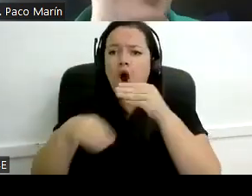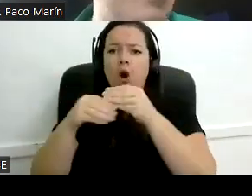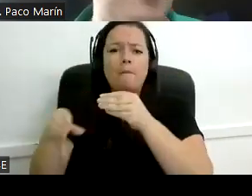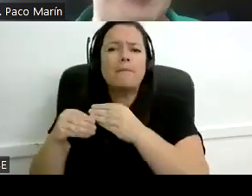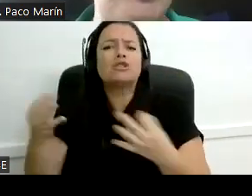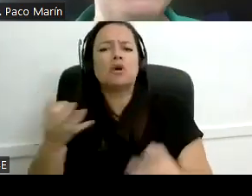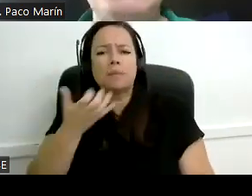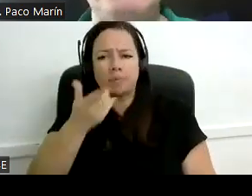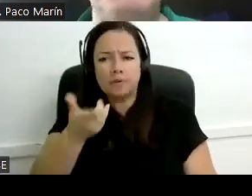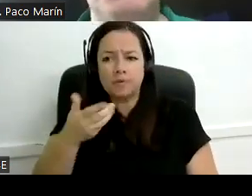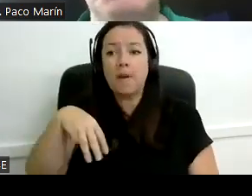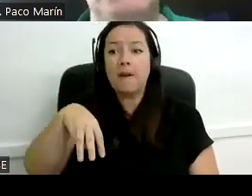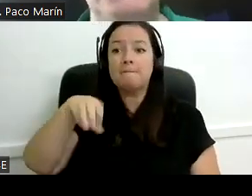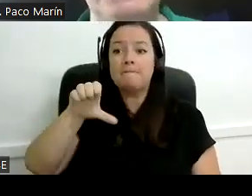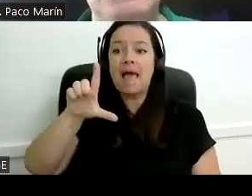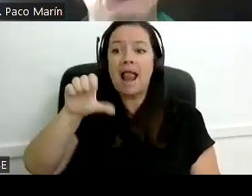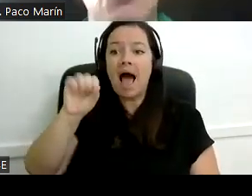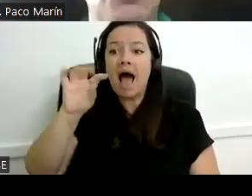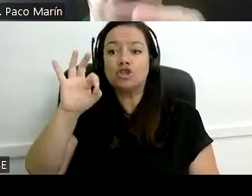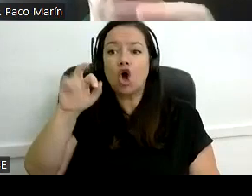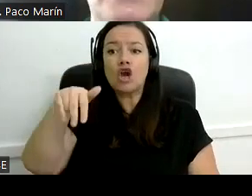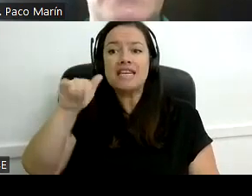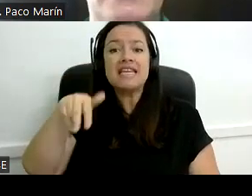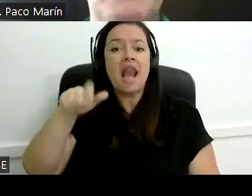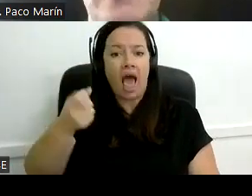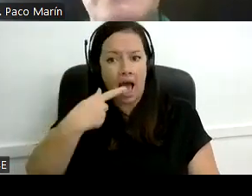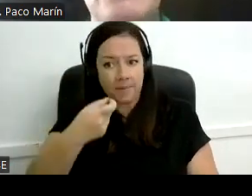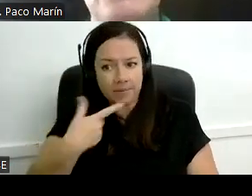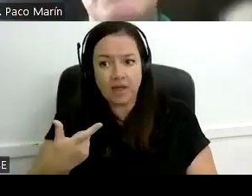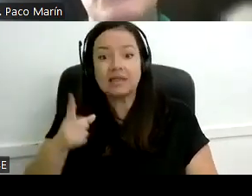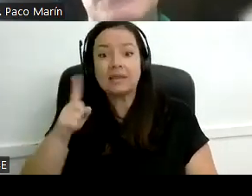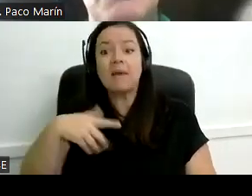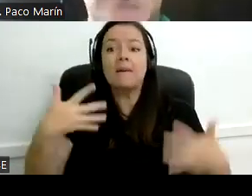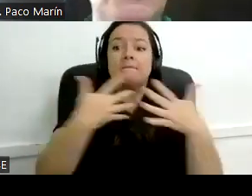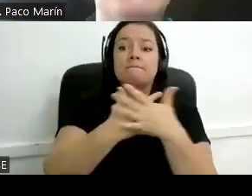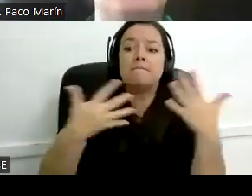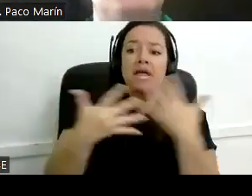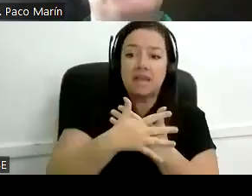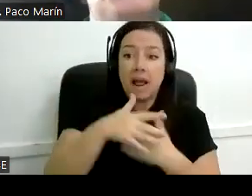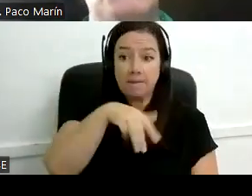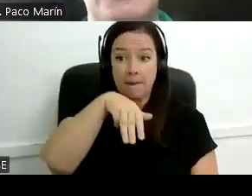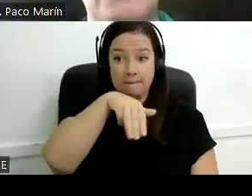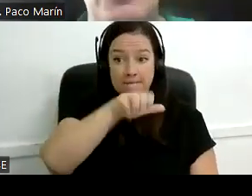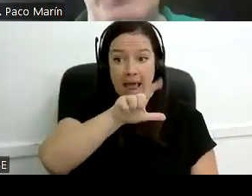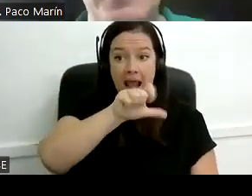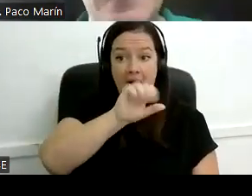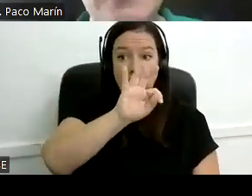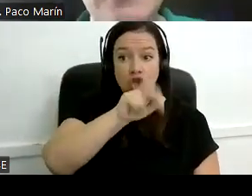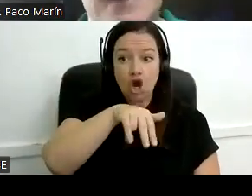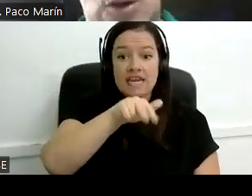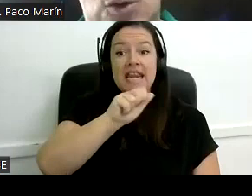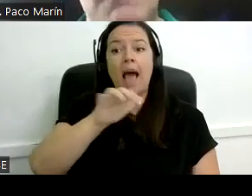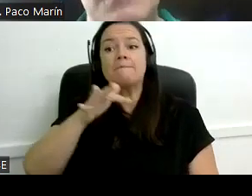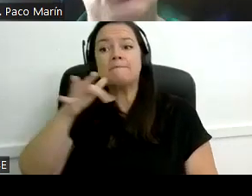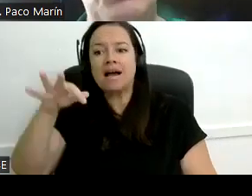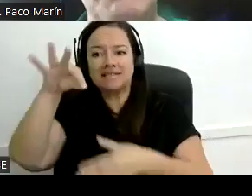los melatonina, derivados de melatonina o incluso mezclas de melatonina con alguna droga vegetal,